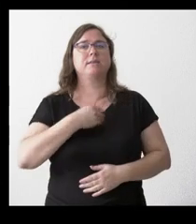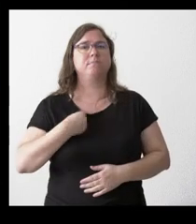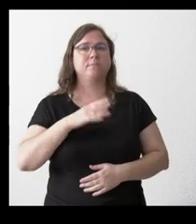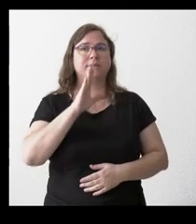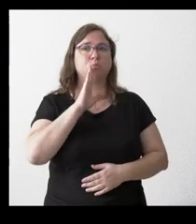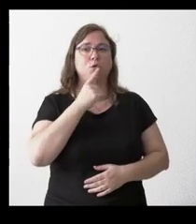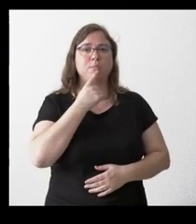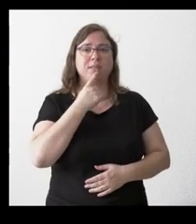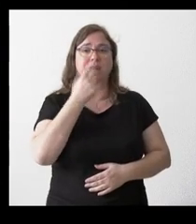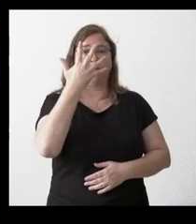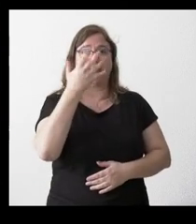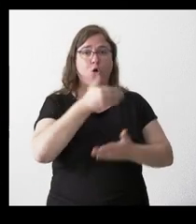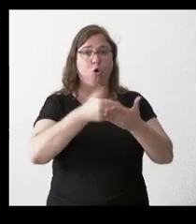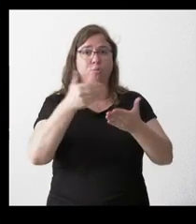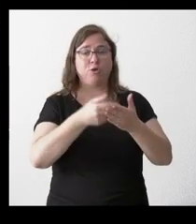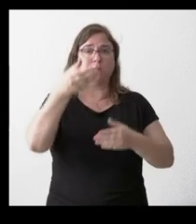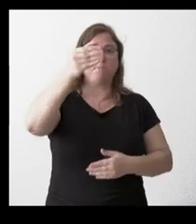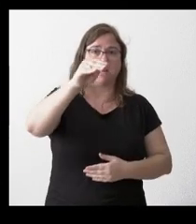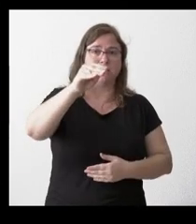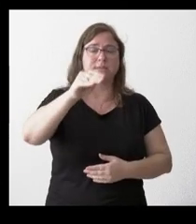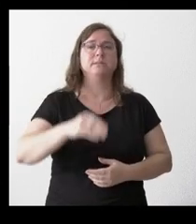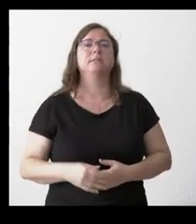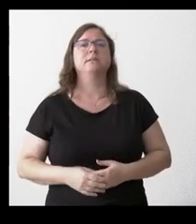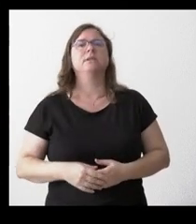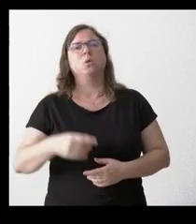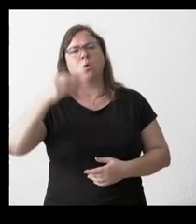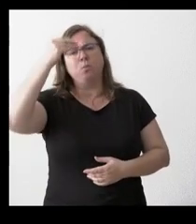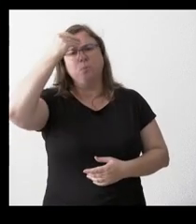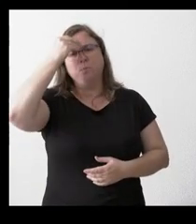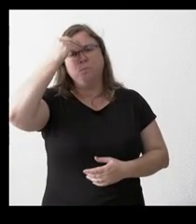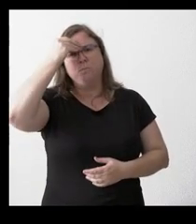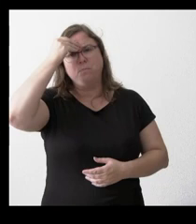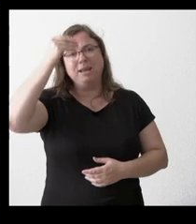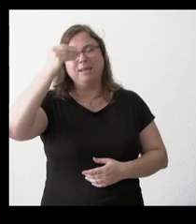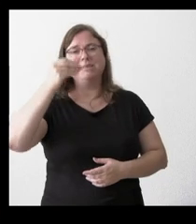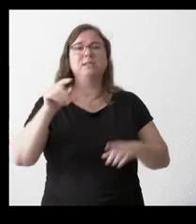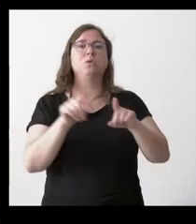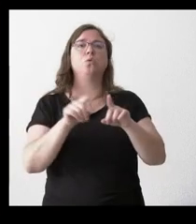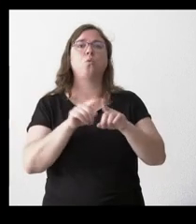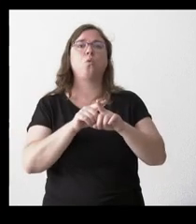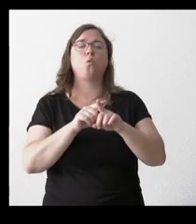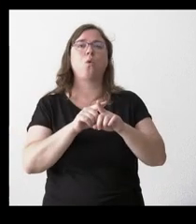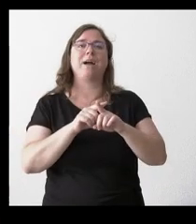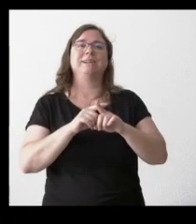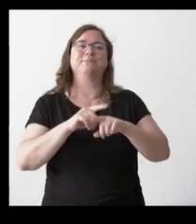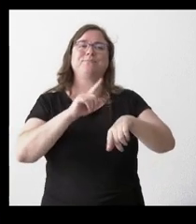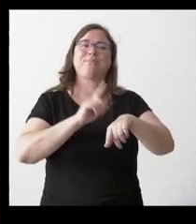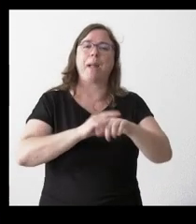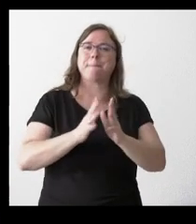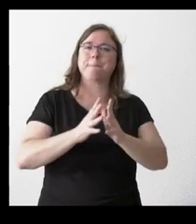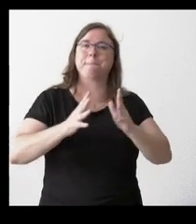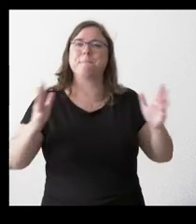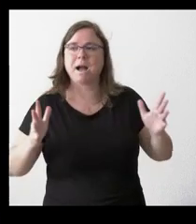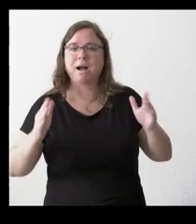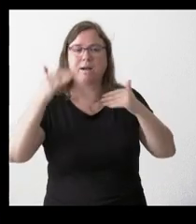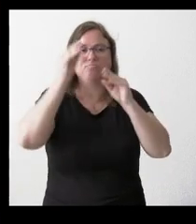comenta de los 5 millones adicionales, ¿se plantearía ampliar el operativo, hacer tareas